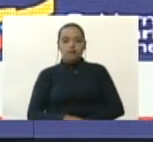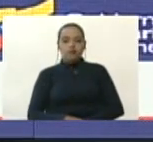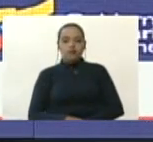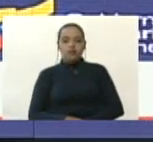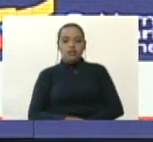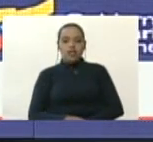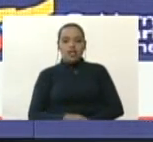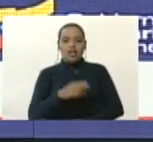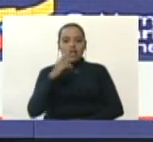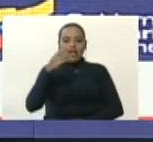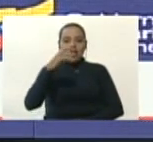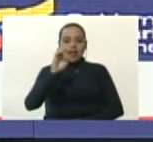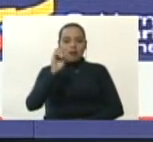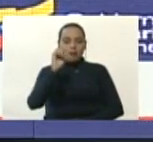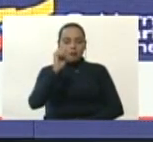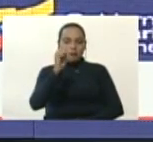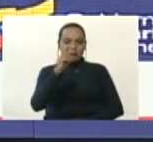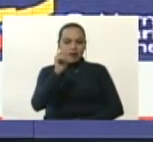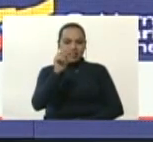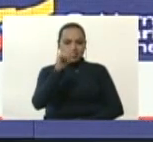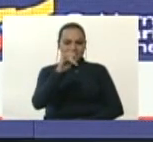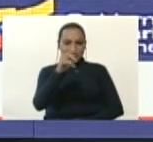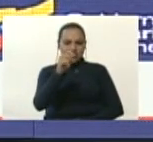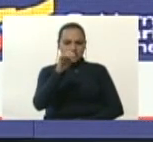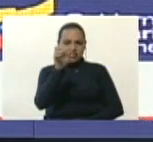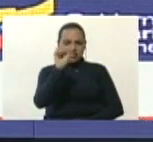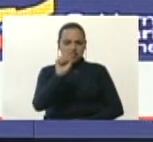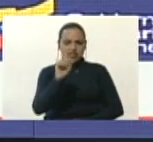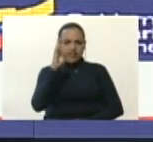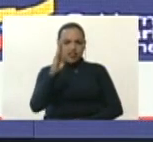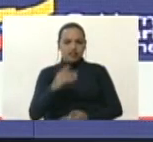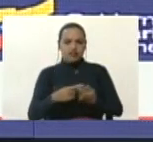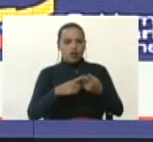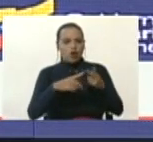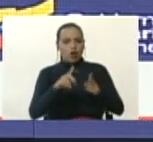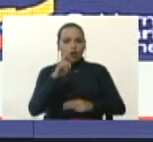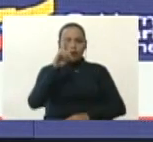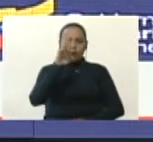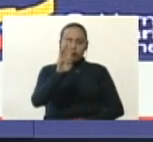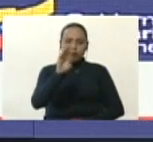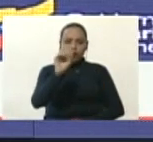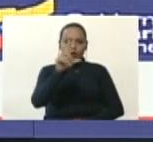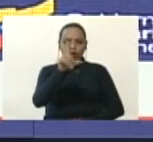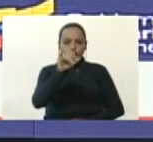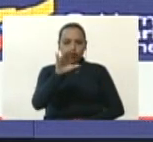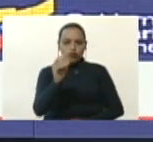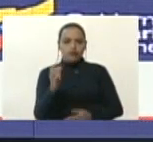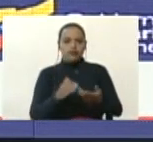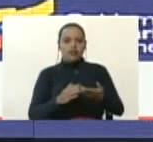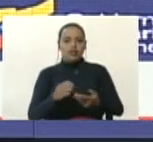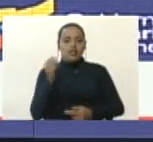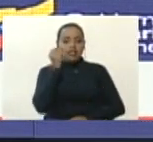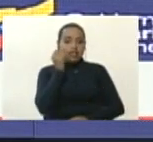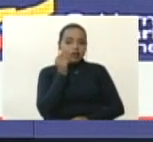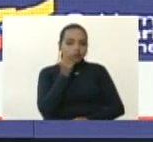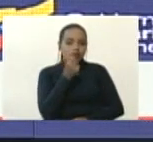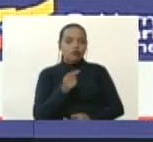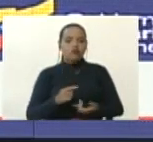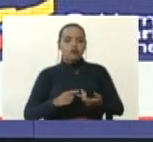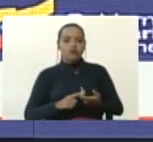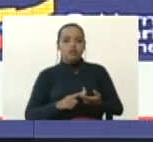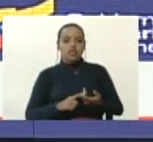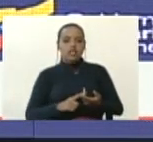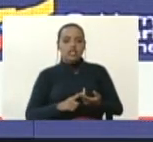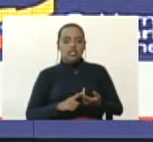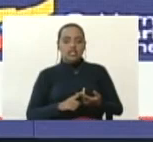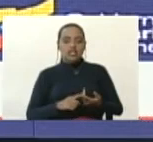hepatitis B de recién nacido, polio, pentavalente, sarampión y rubiola y